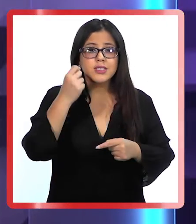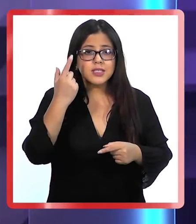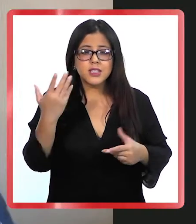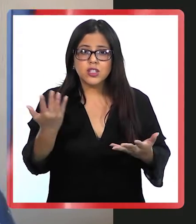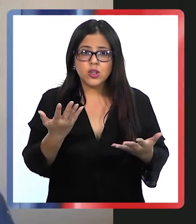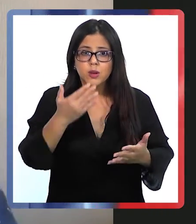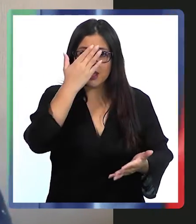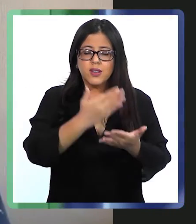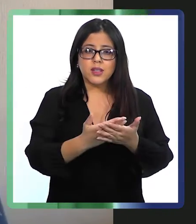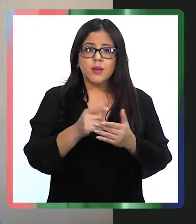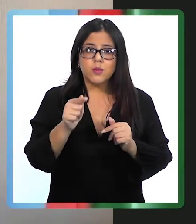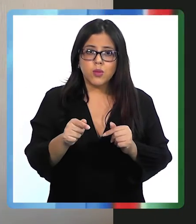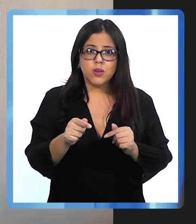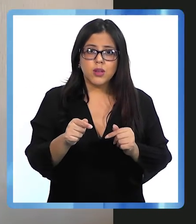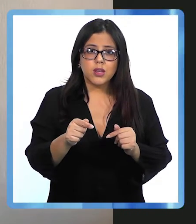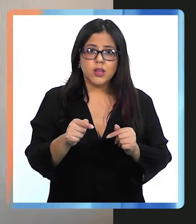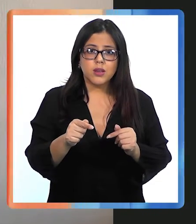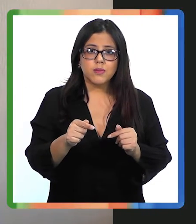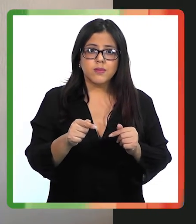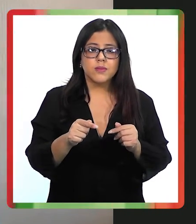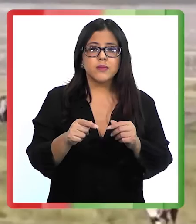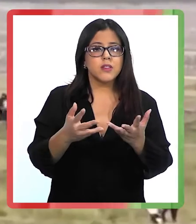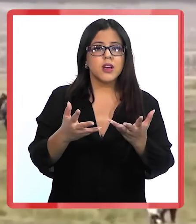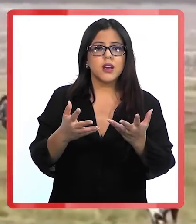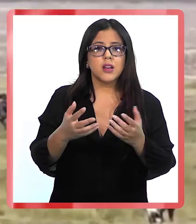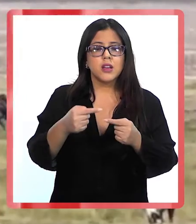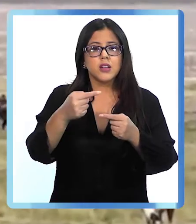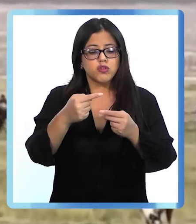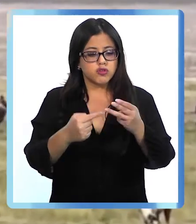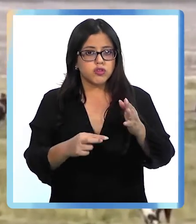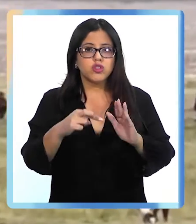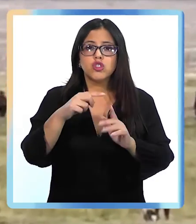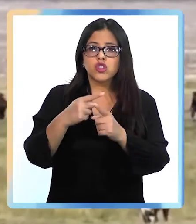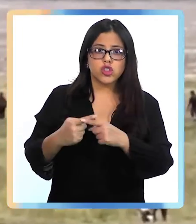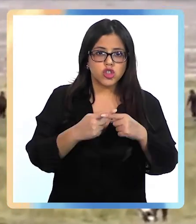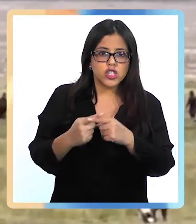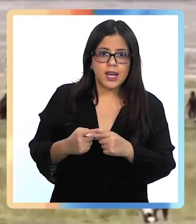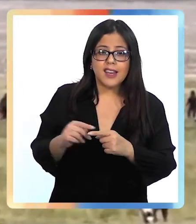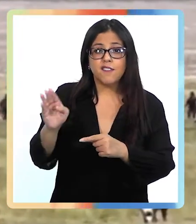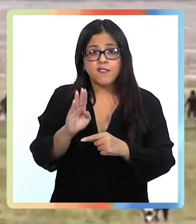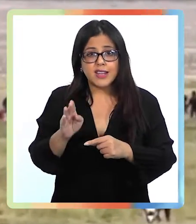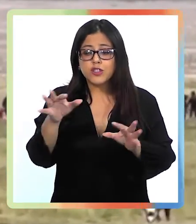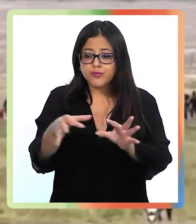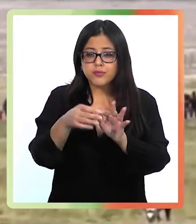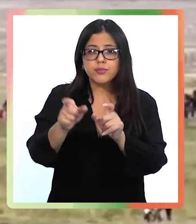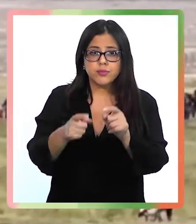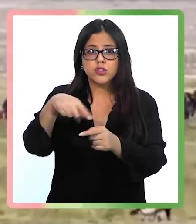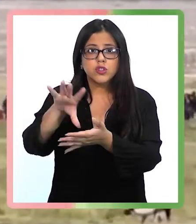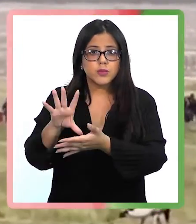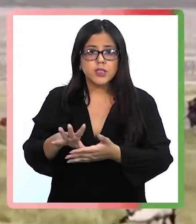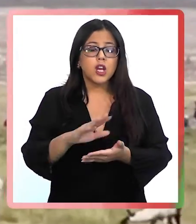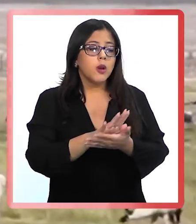manera enfrentamos también estos bienes o derechos sociales básicos con las personas migrantes. Hay veces que me dicen, ¿sabe qué, gobernador?